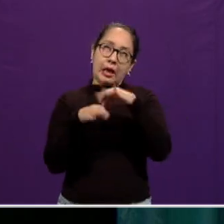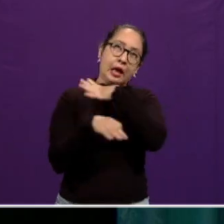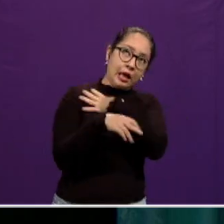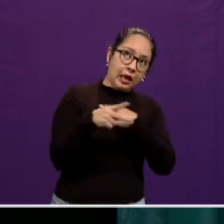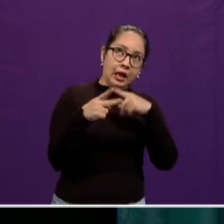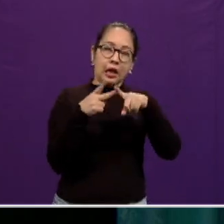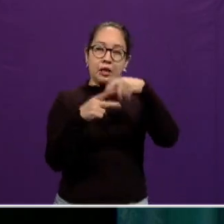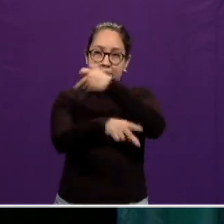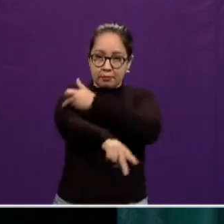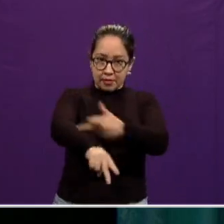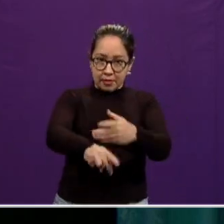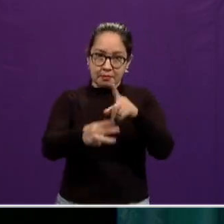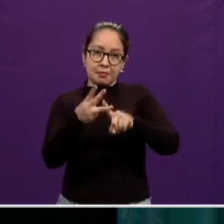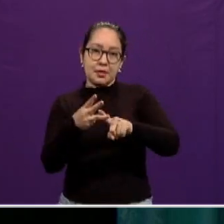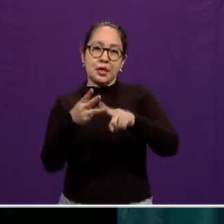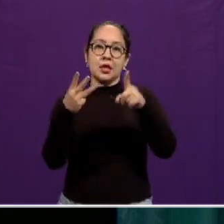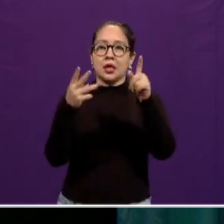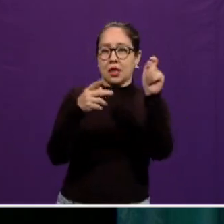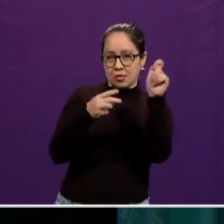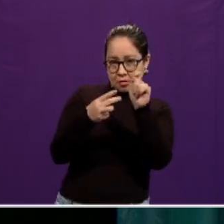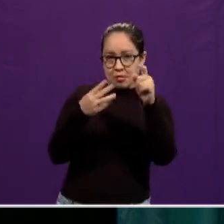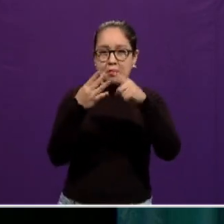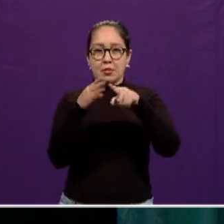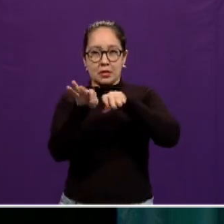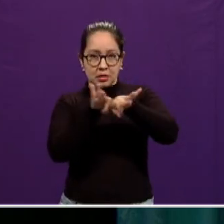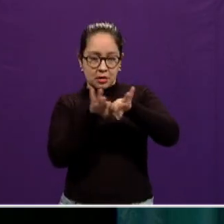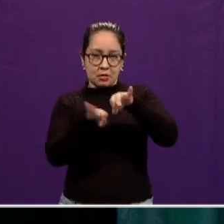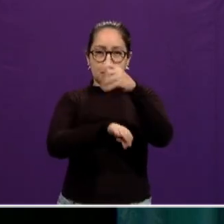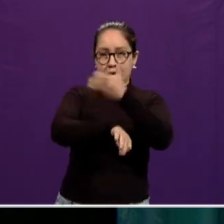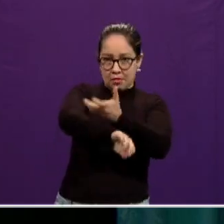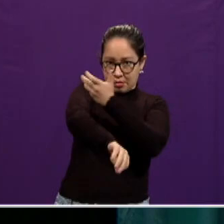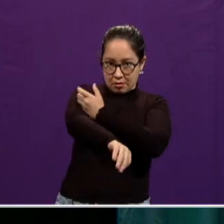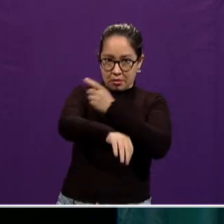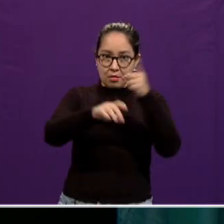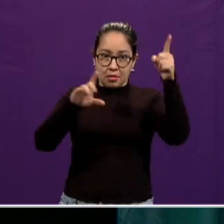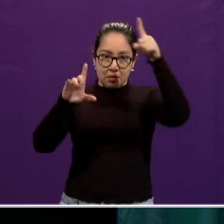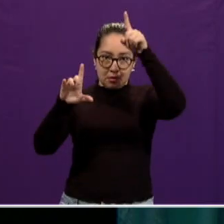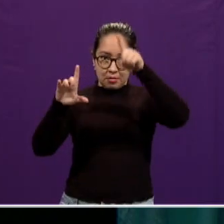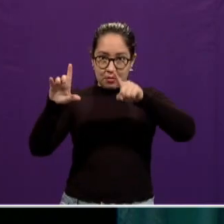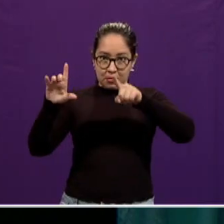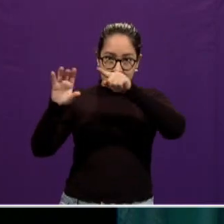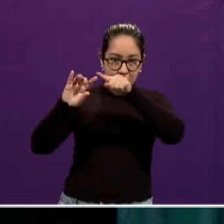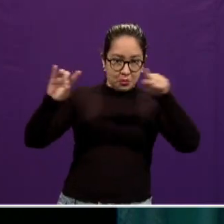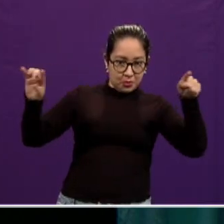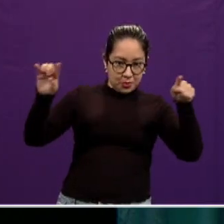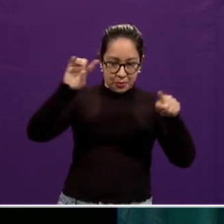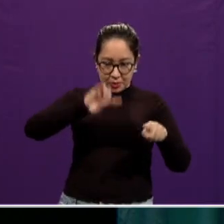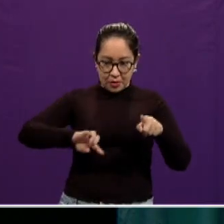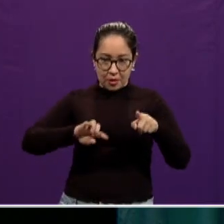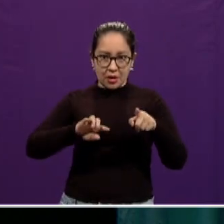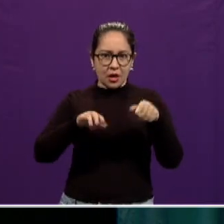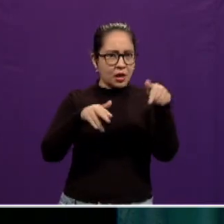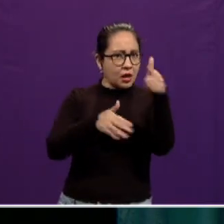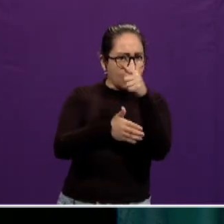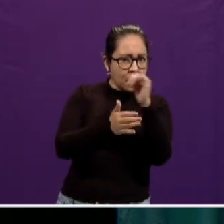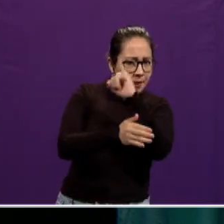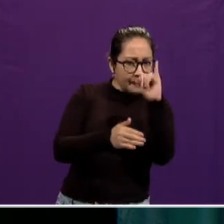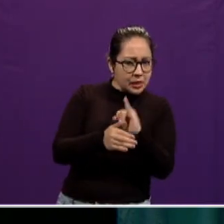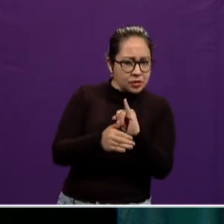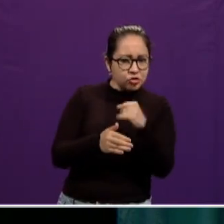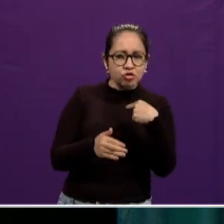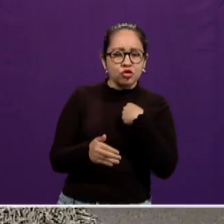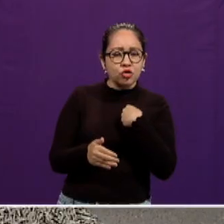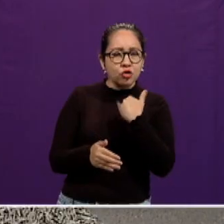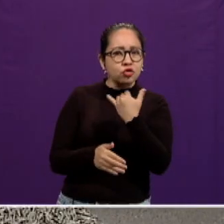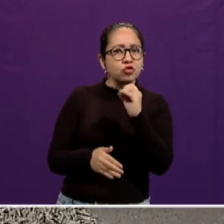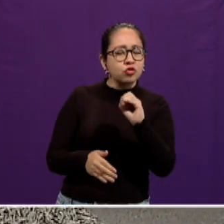hijos, la familia, la pareja, mi trabajo, mis compañeros, mi no sé qué, ¿no? ¿Y sabes quién no aparece nunca? Tú. Claro.